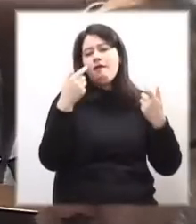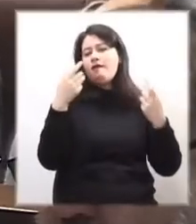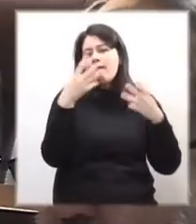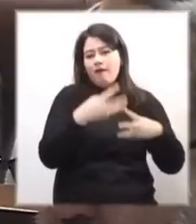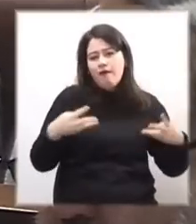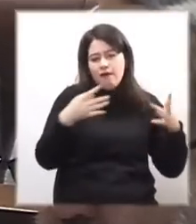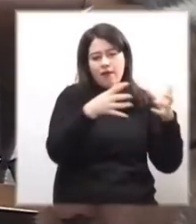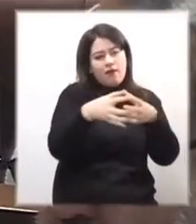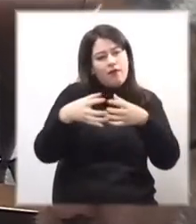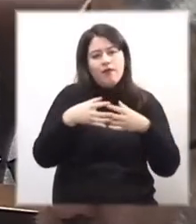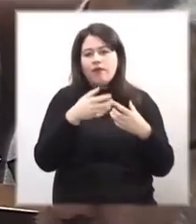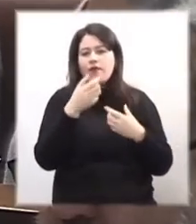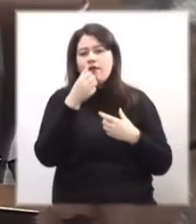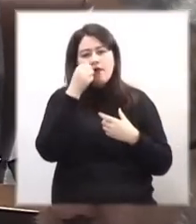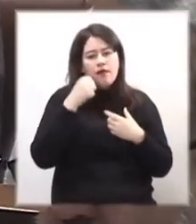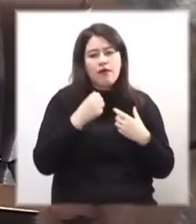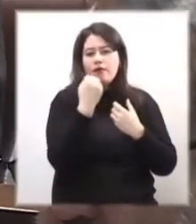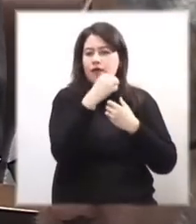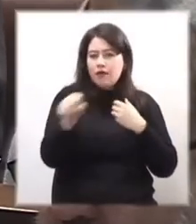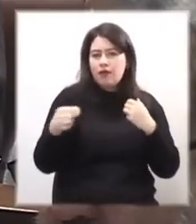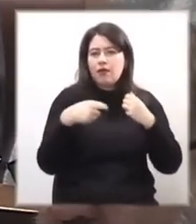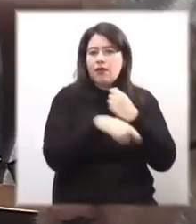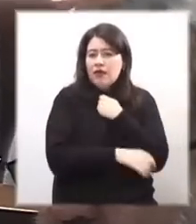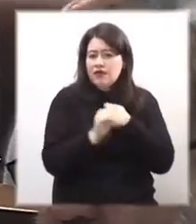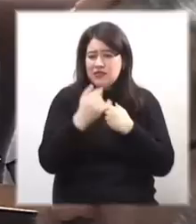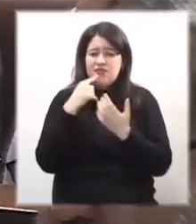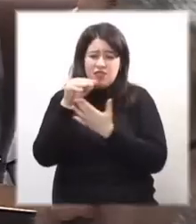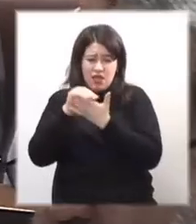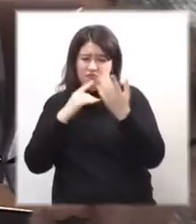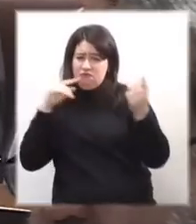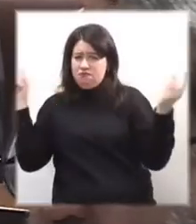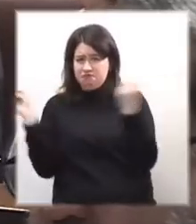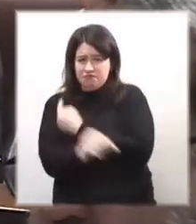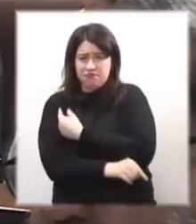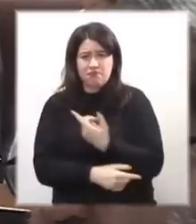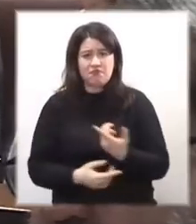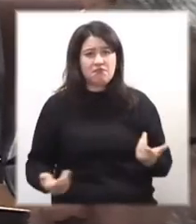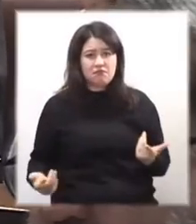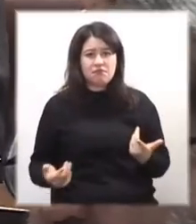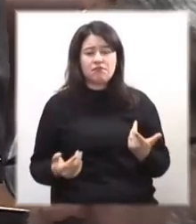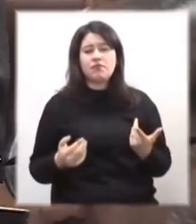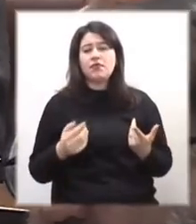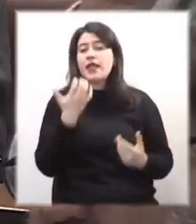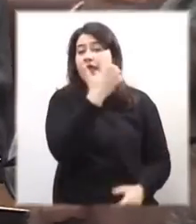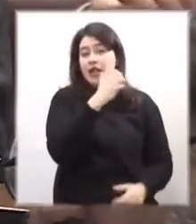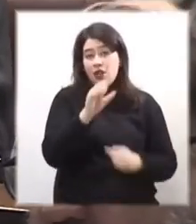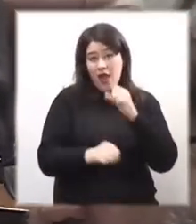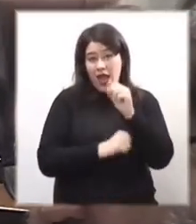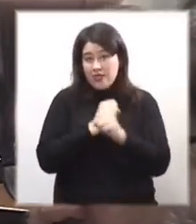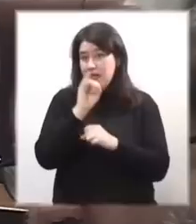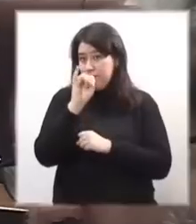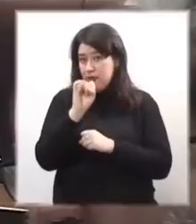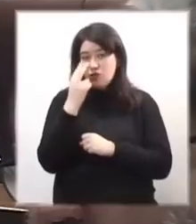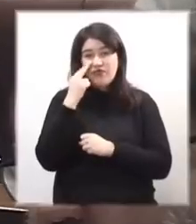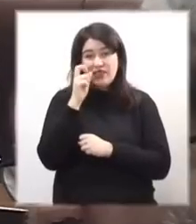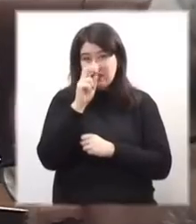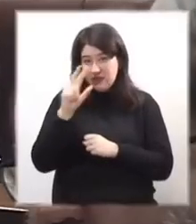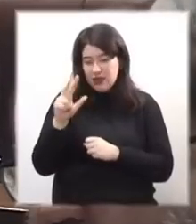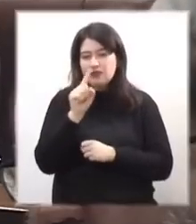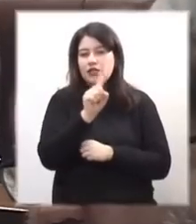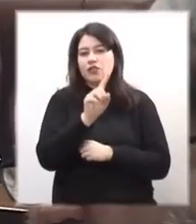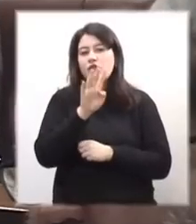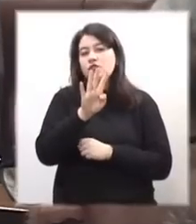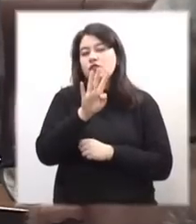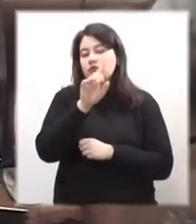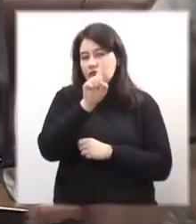entre bandas, entre narcos y criminales, si los propios datos oficiales dicen lo contrario. De enero a mayo del 23 hubo